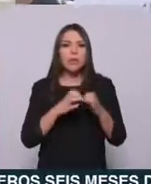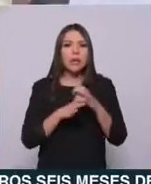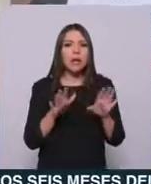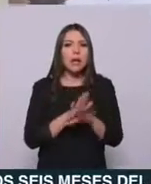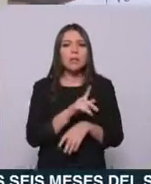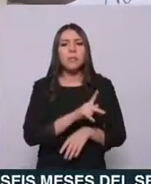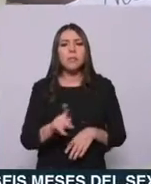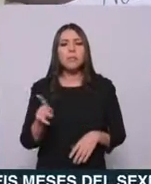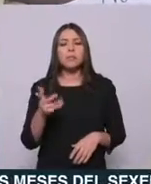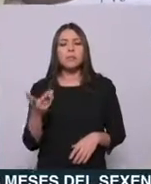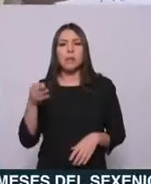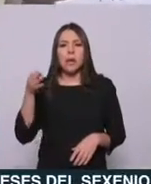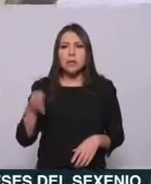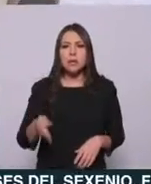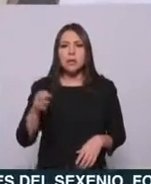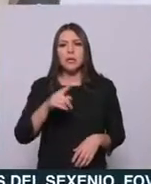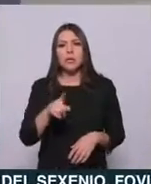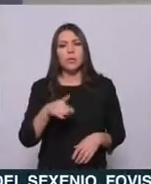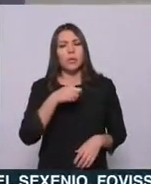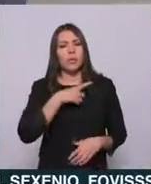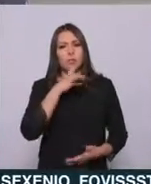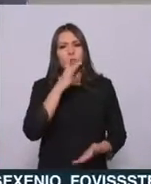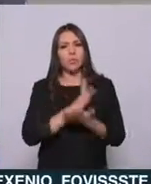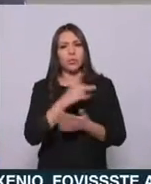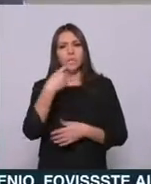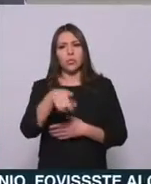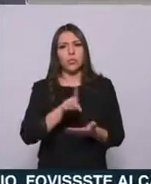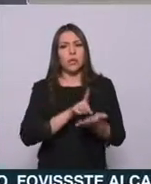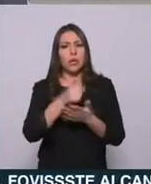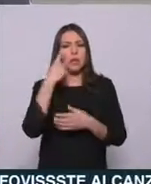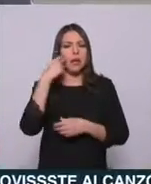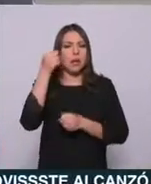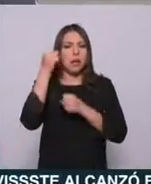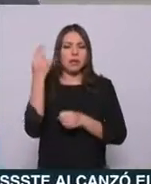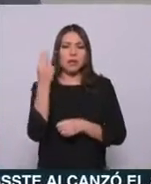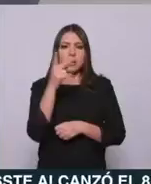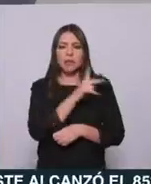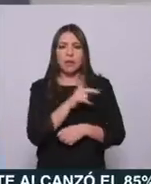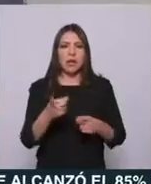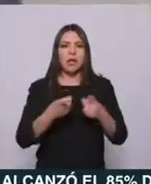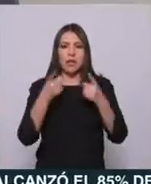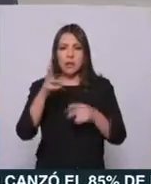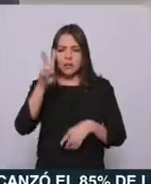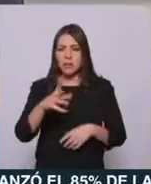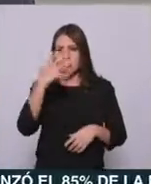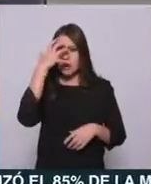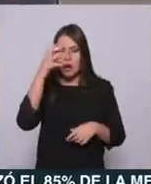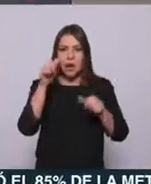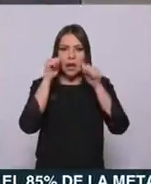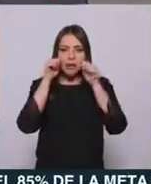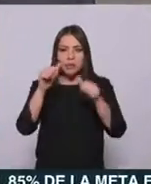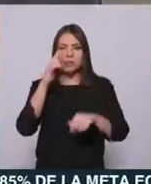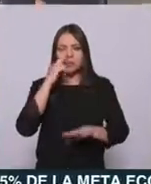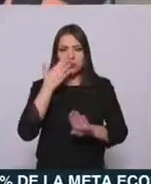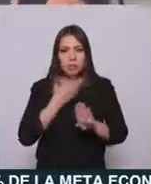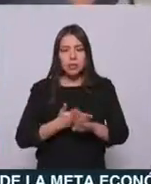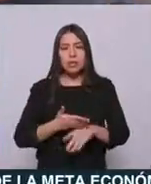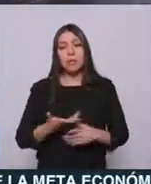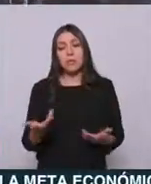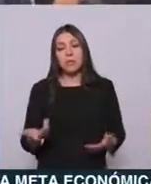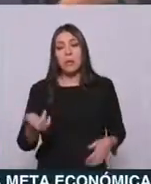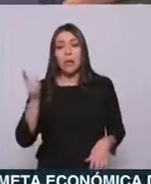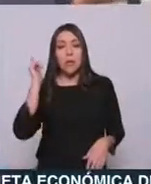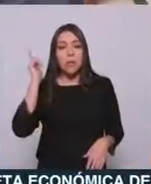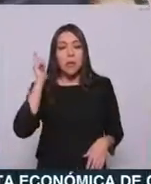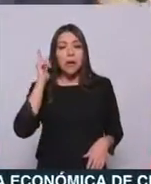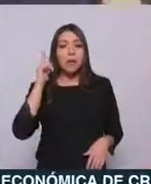uso de su derecho a manifestarse. Yo creo que hay que atenderlos con seriedad, con responsabilidad, y ojalá y puedan